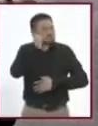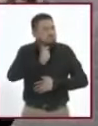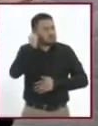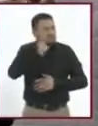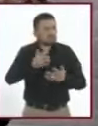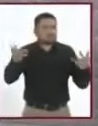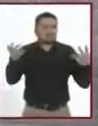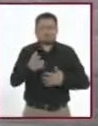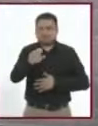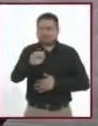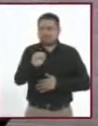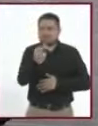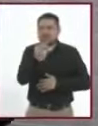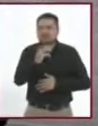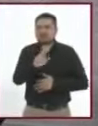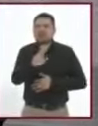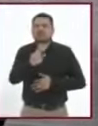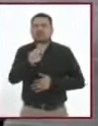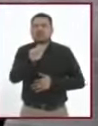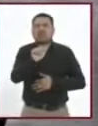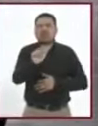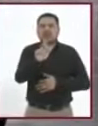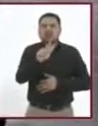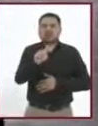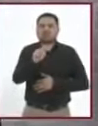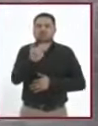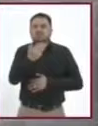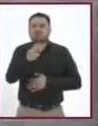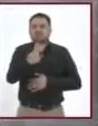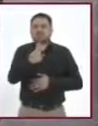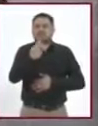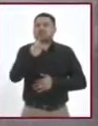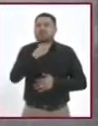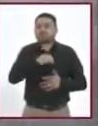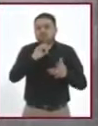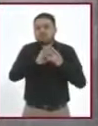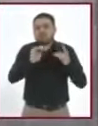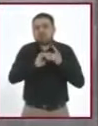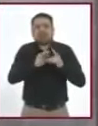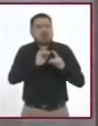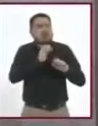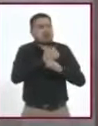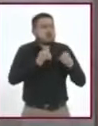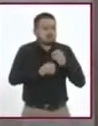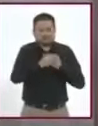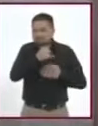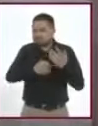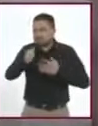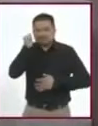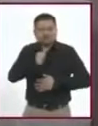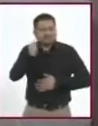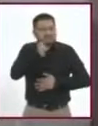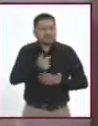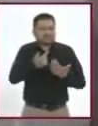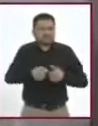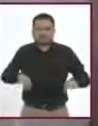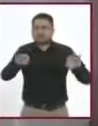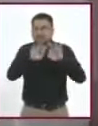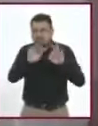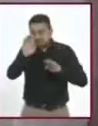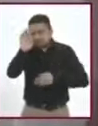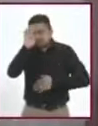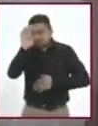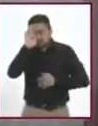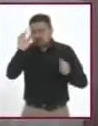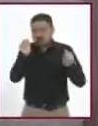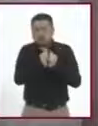hizo Sir Arthur Conan Doyle por mí. Pero puedo hablarte de algunos elementos que siempre es importante considerar en